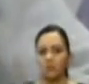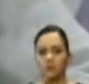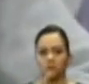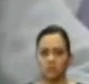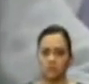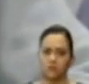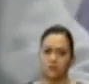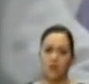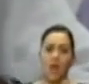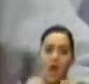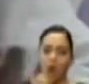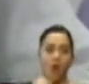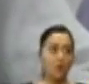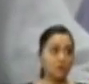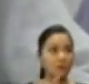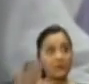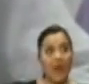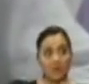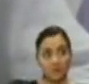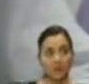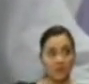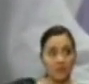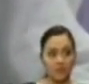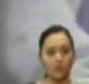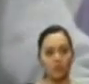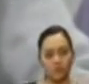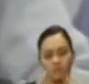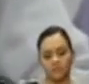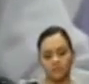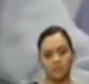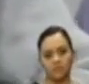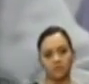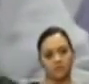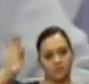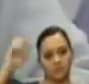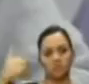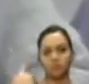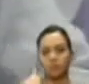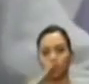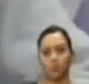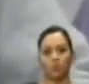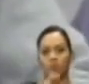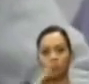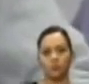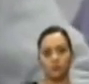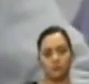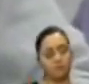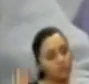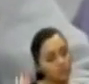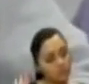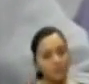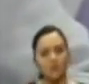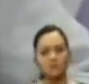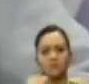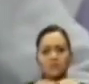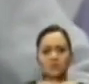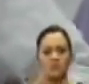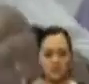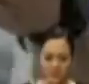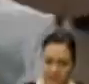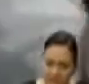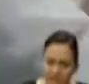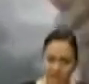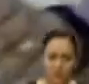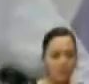visitar. Mil disculpas, estoy haciendo averiguaciones del caso y se establecerán responsabilidades. No va a permitir que nos deshumanicemos, no